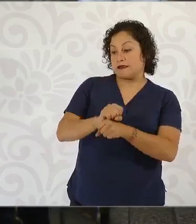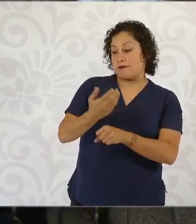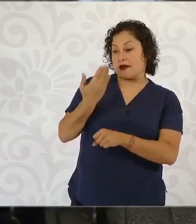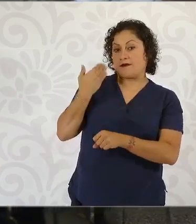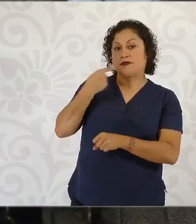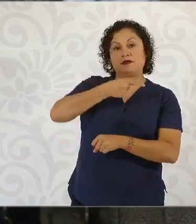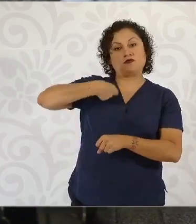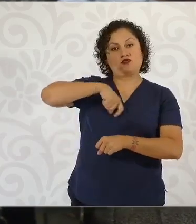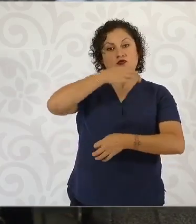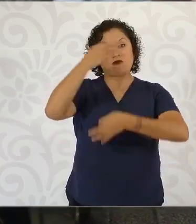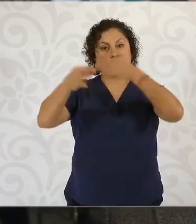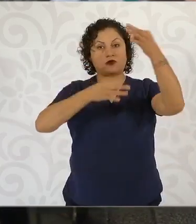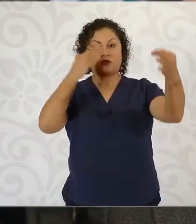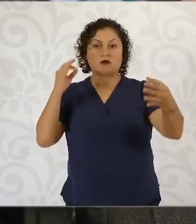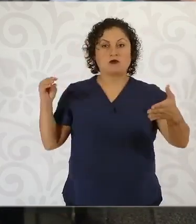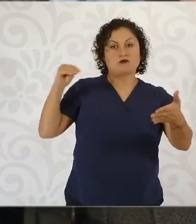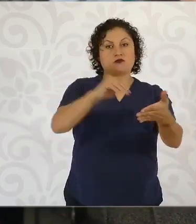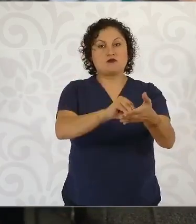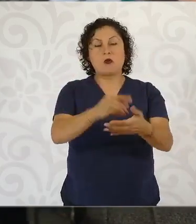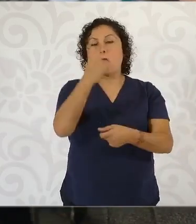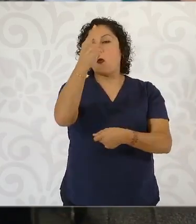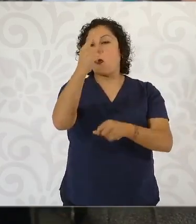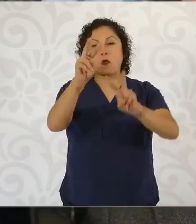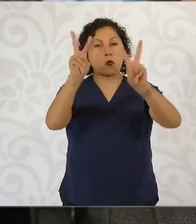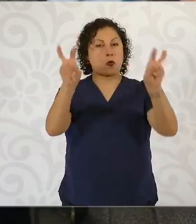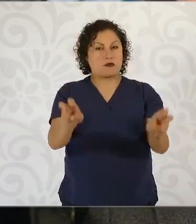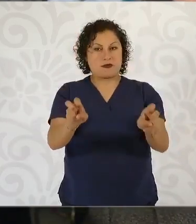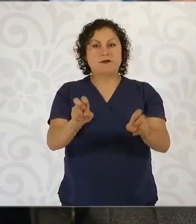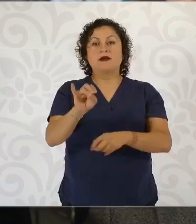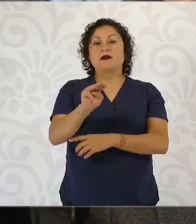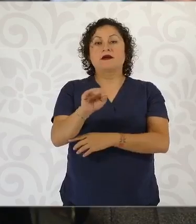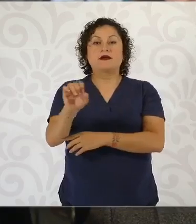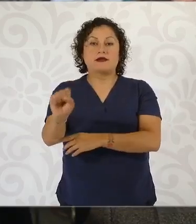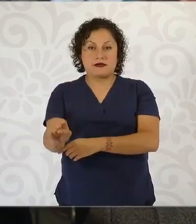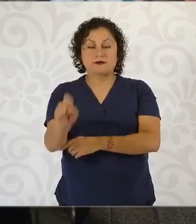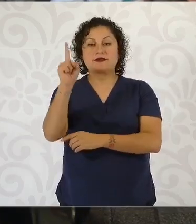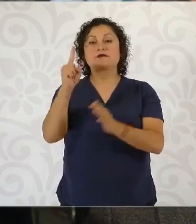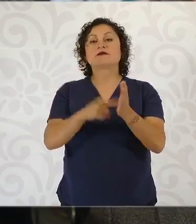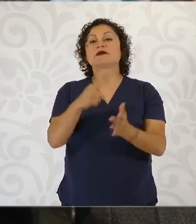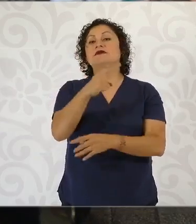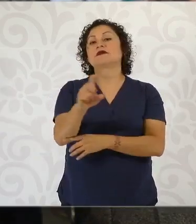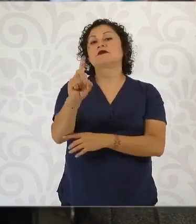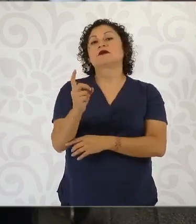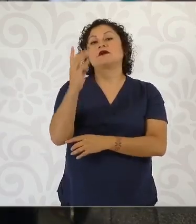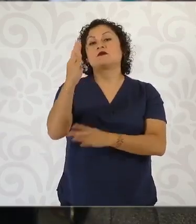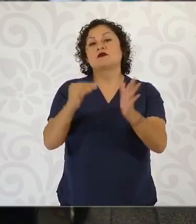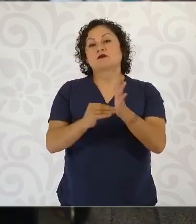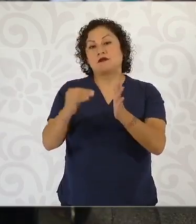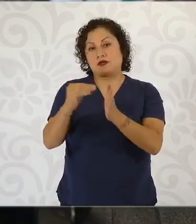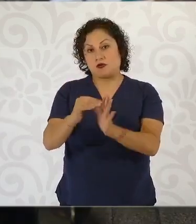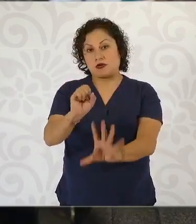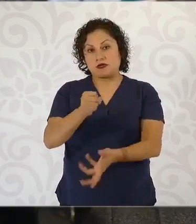Político, publicamos un caso muy concreto, que es el IMSS entregó 1.134 millones de pesos a 2